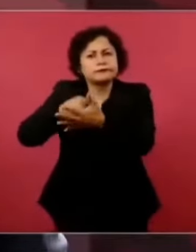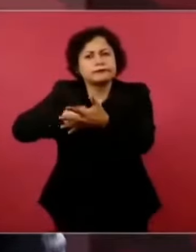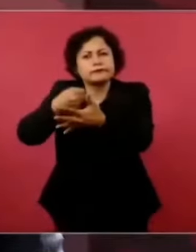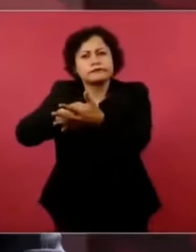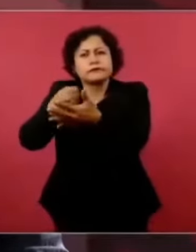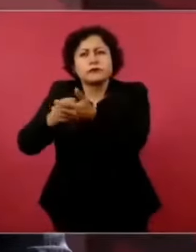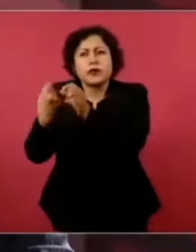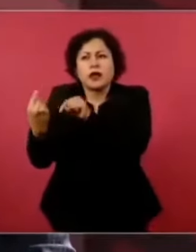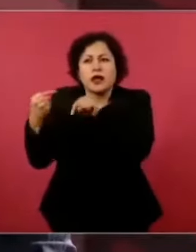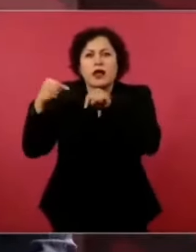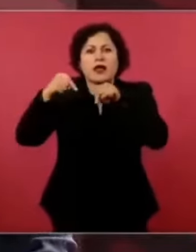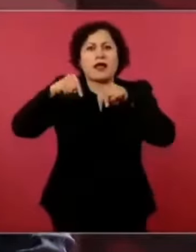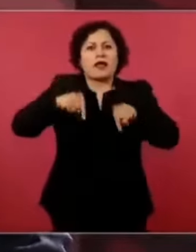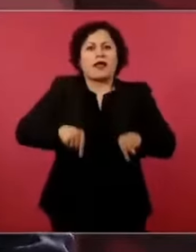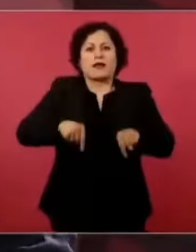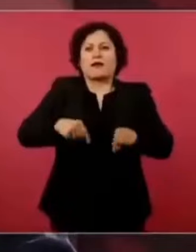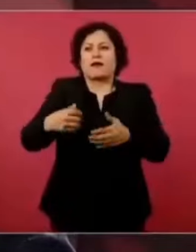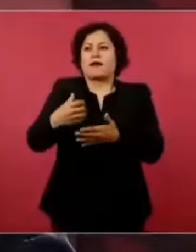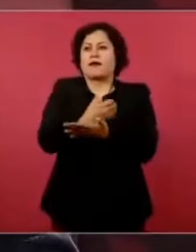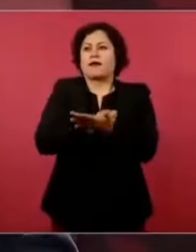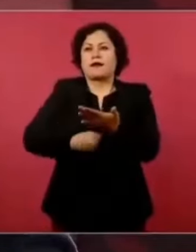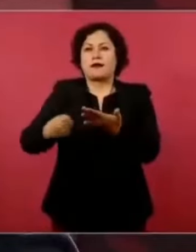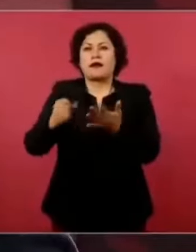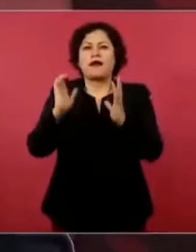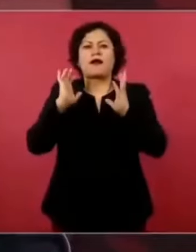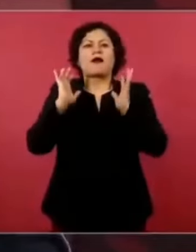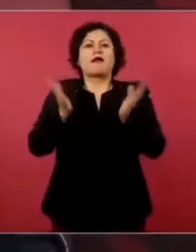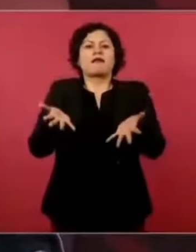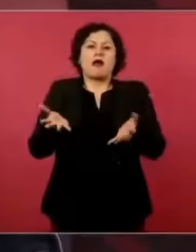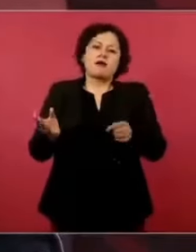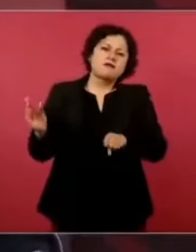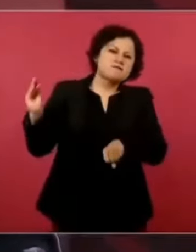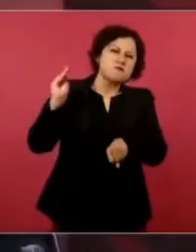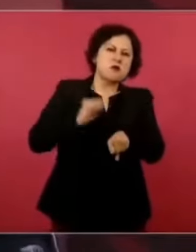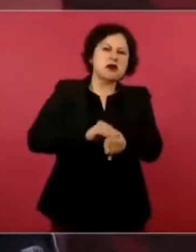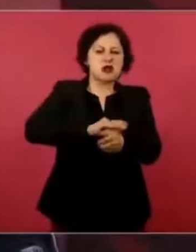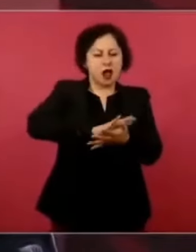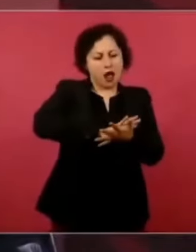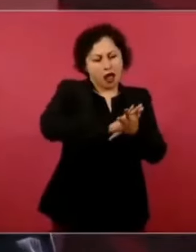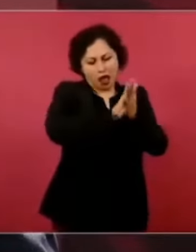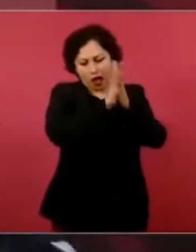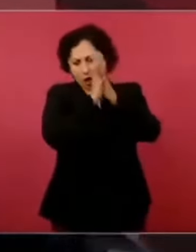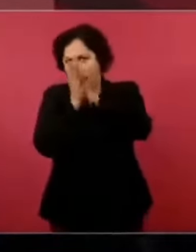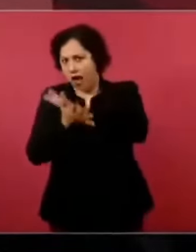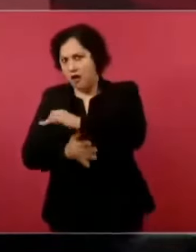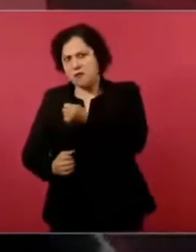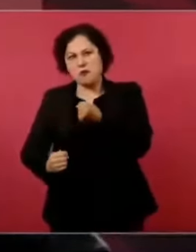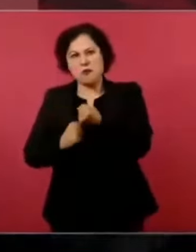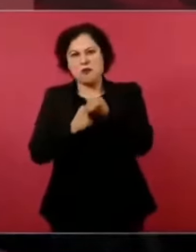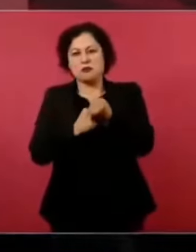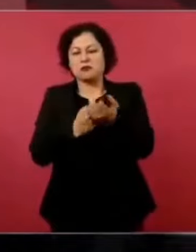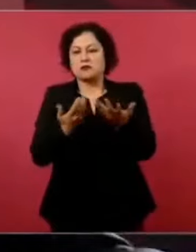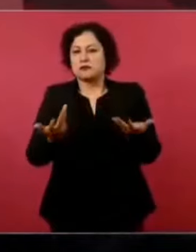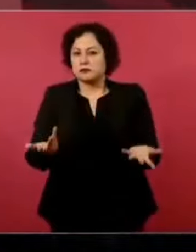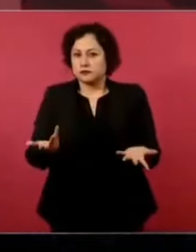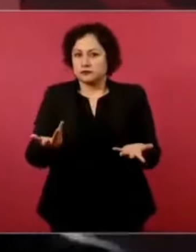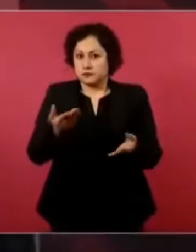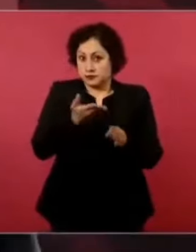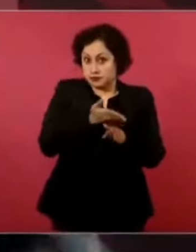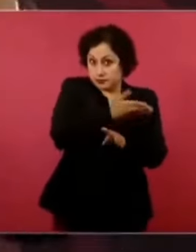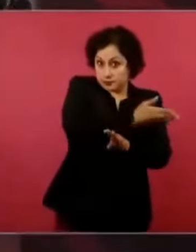un triunfo para sentar las bases de la transformación del país. Estamos hablando de la independencia, de la reforma, de